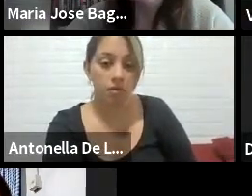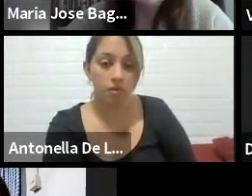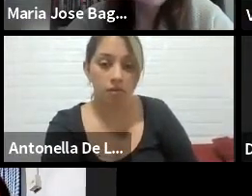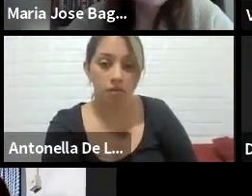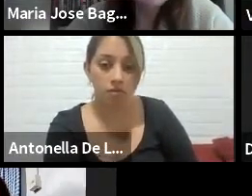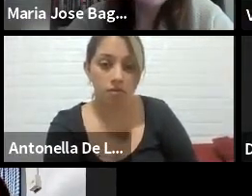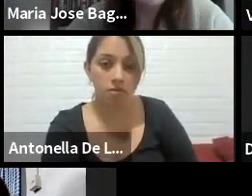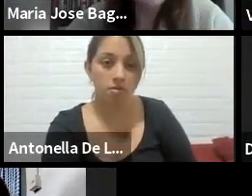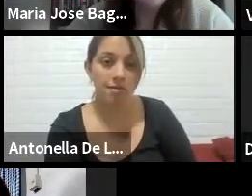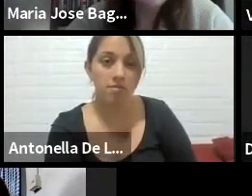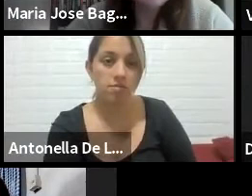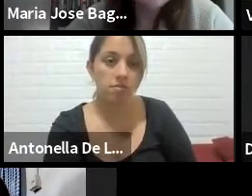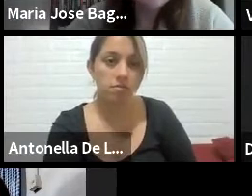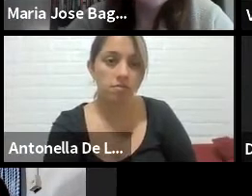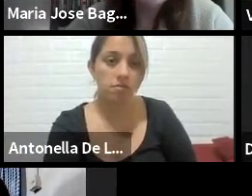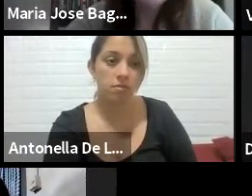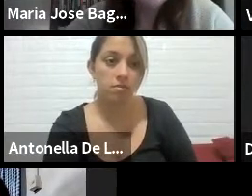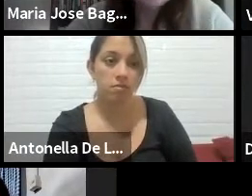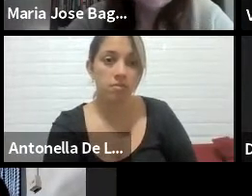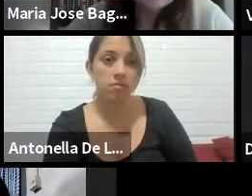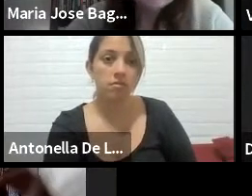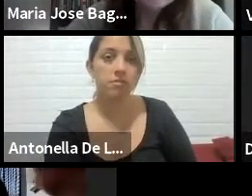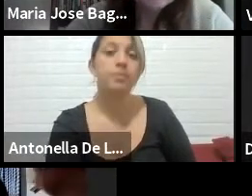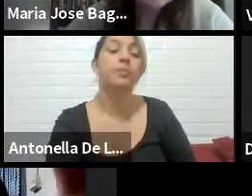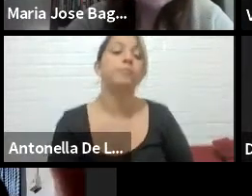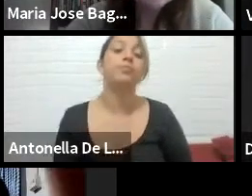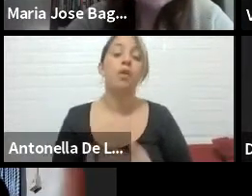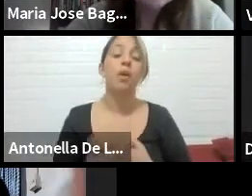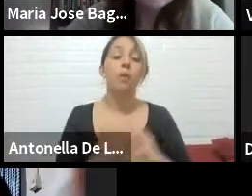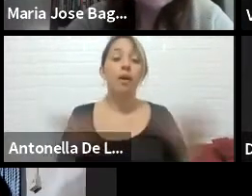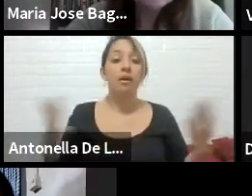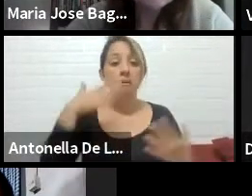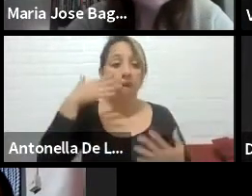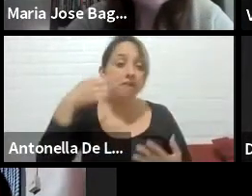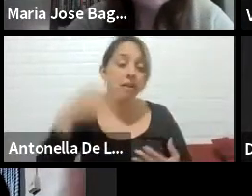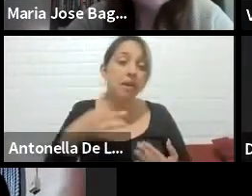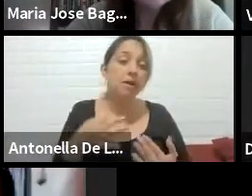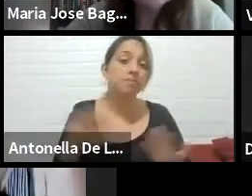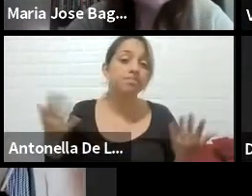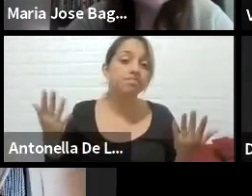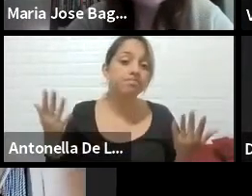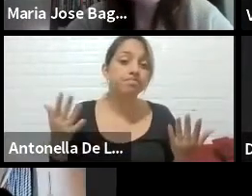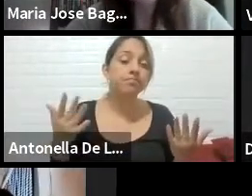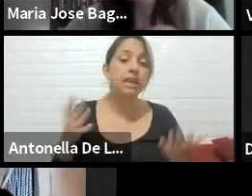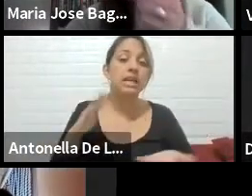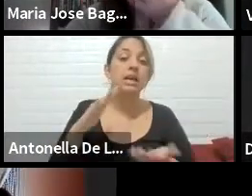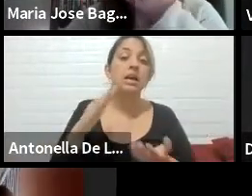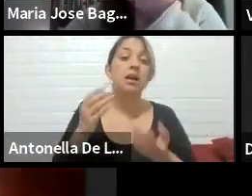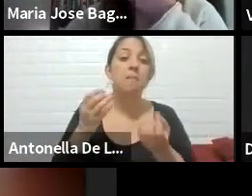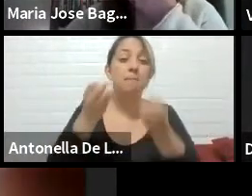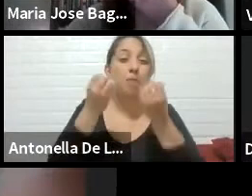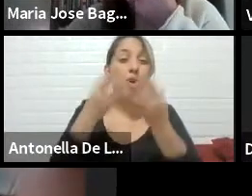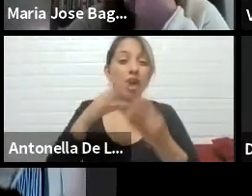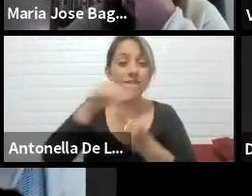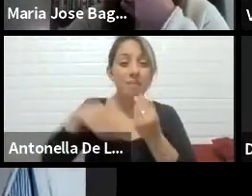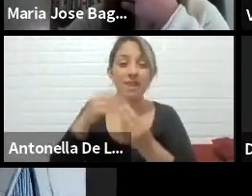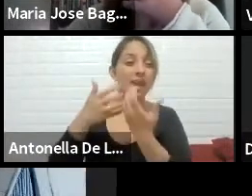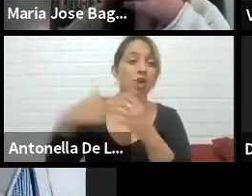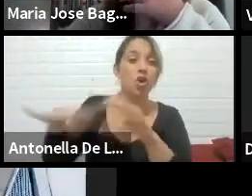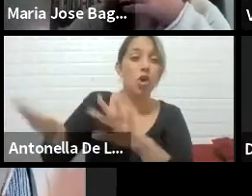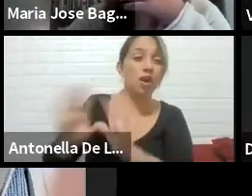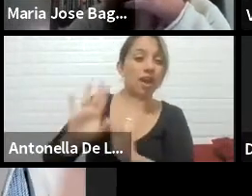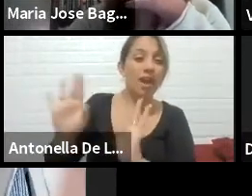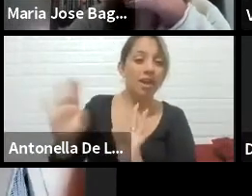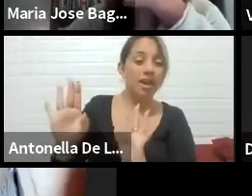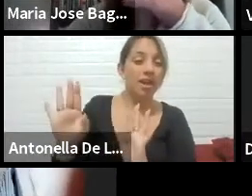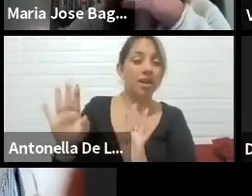No sé, si quieren, comento al respecto de eso. En relación al rechazo de la prestación, no encontramos